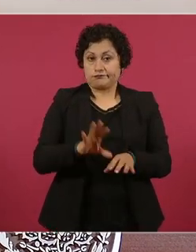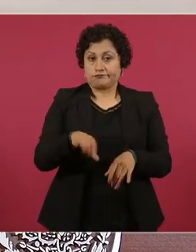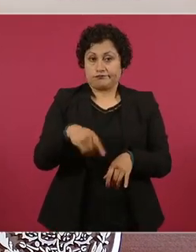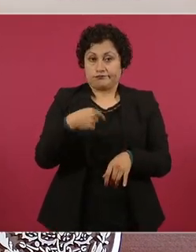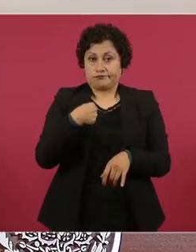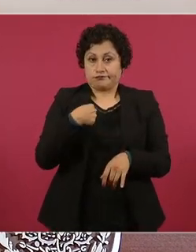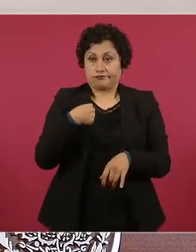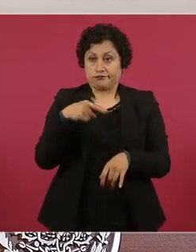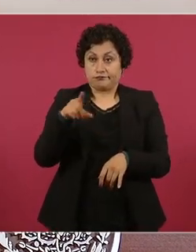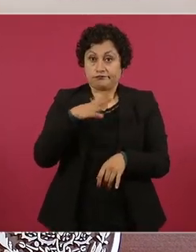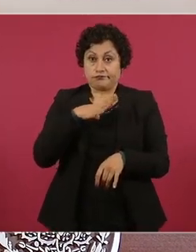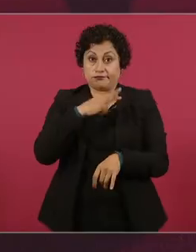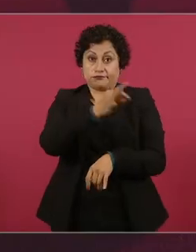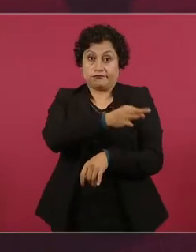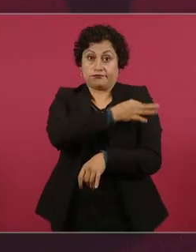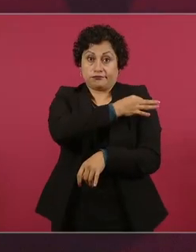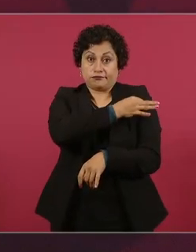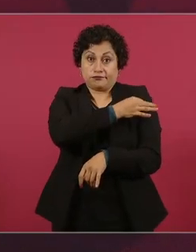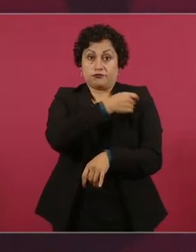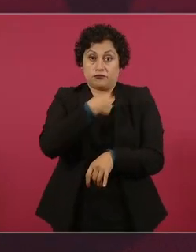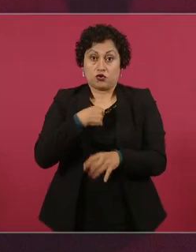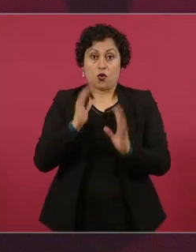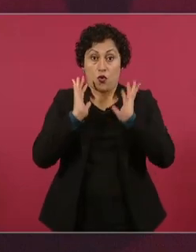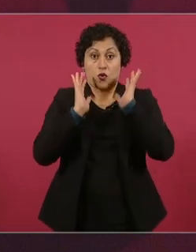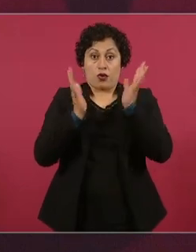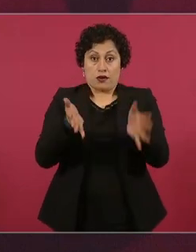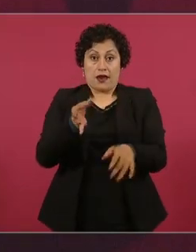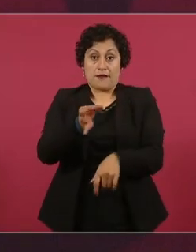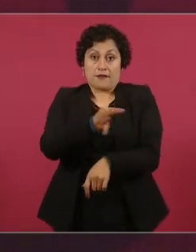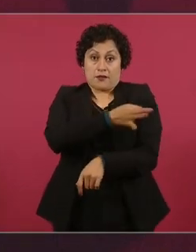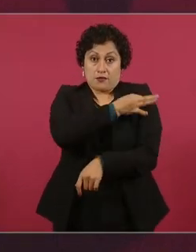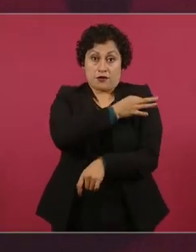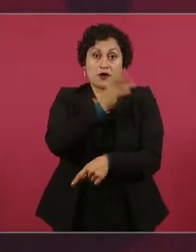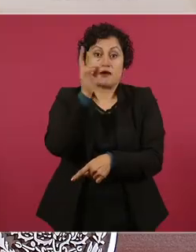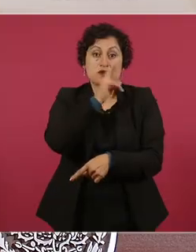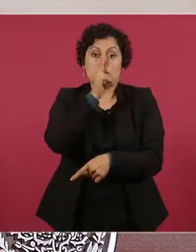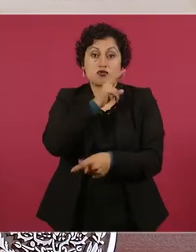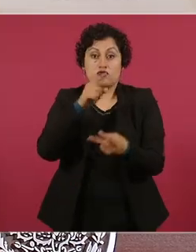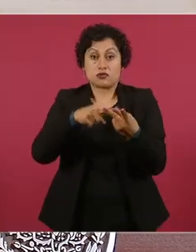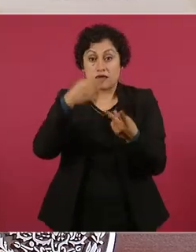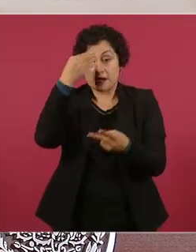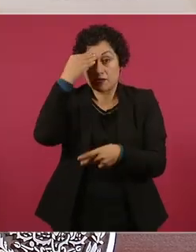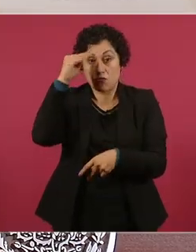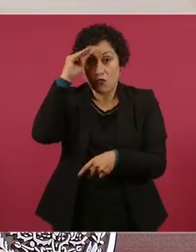me vacuné con las dos, la rusa y la cubana, o sea,